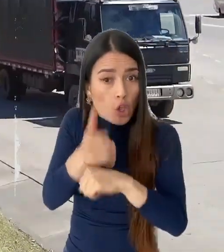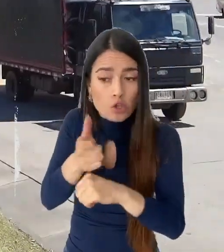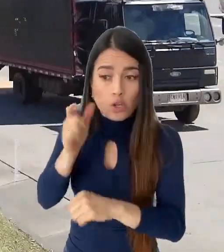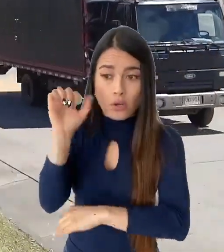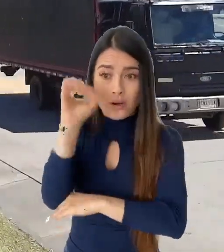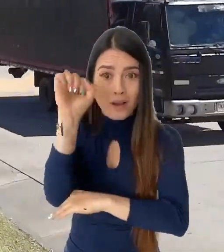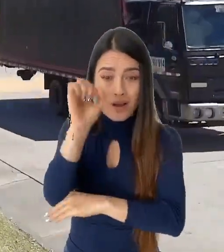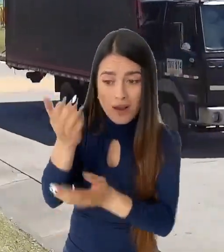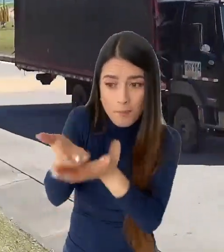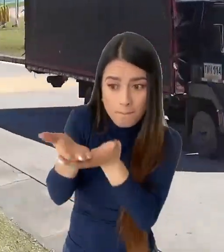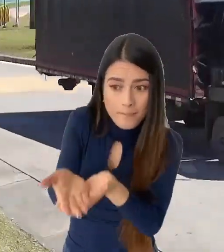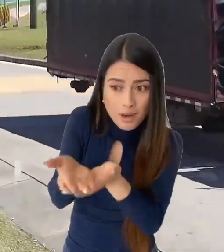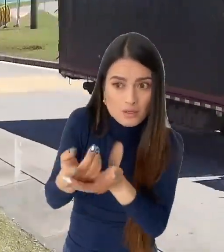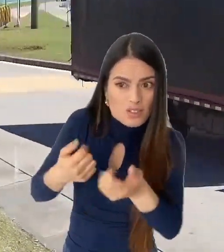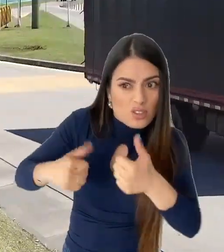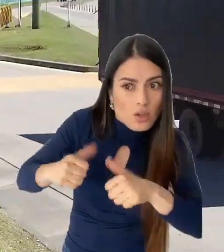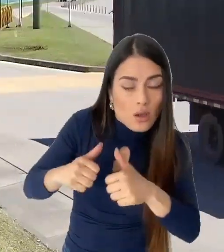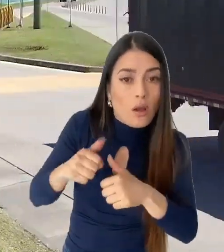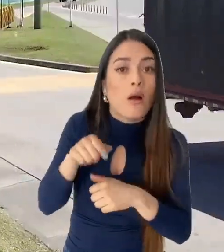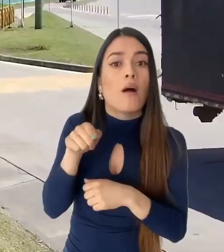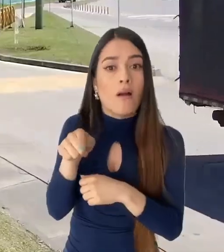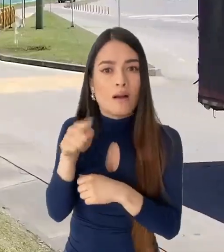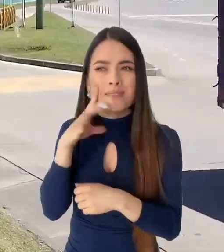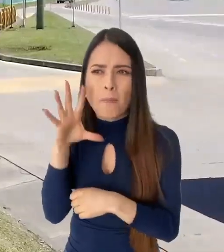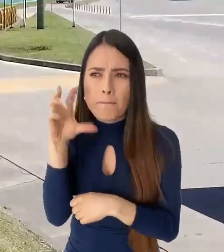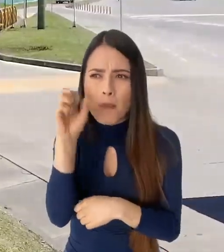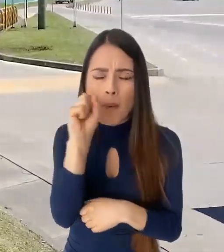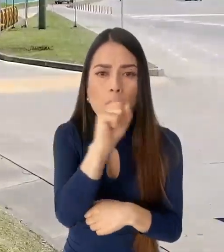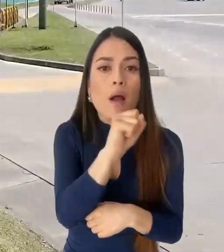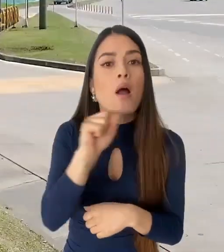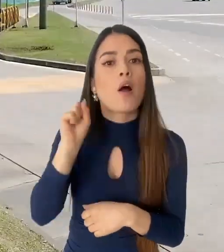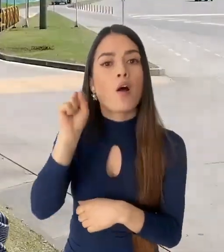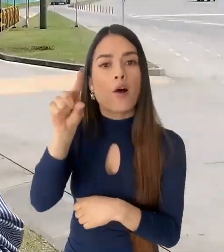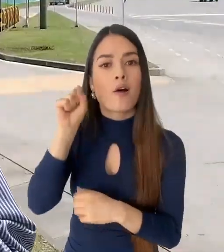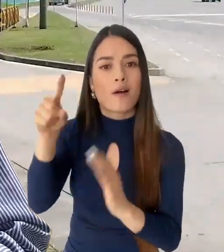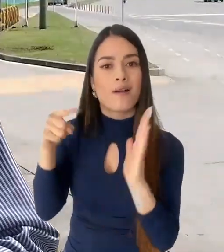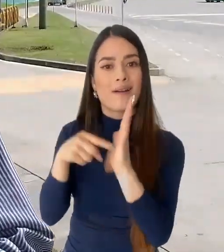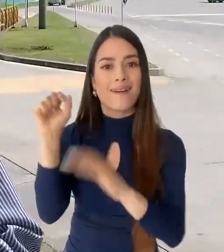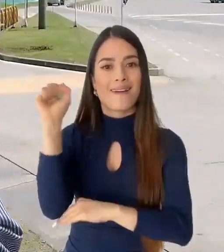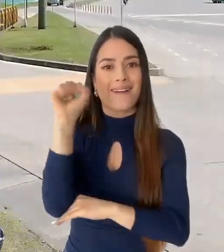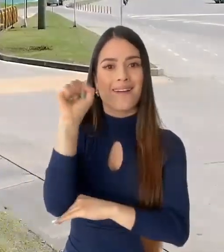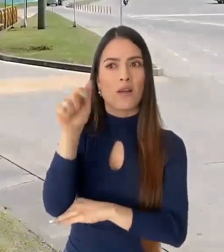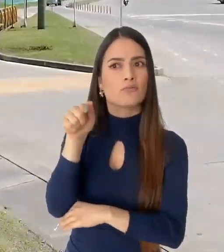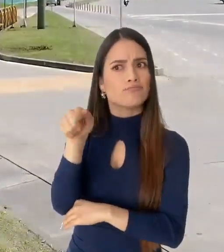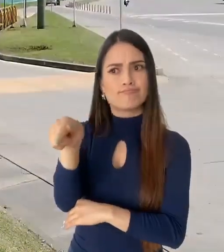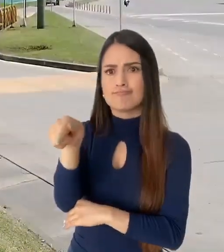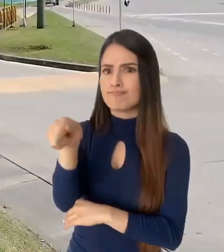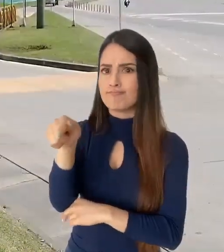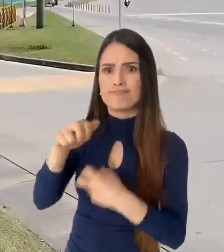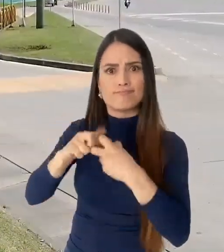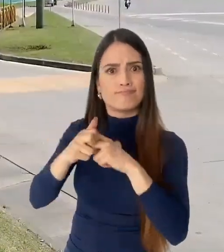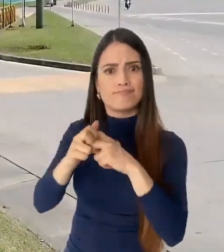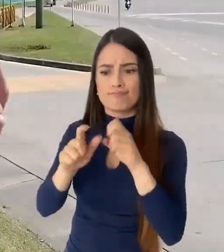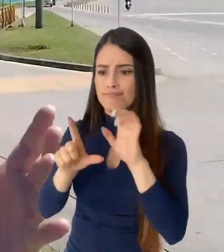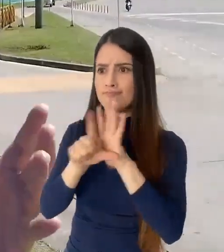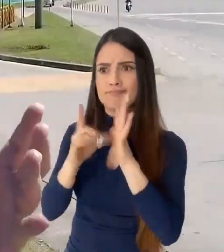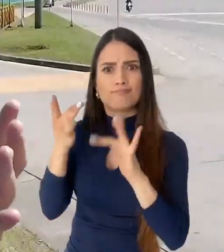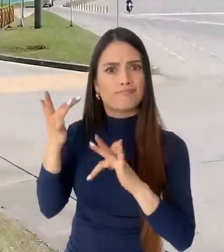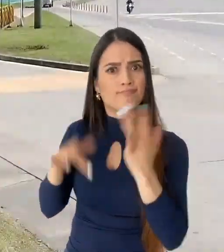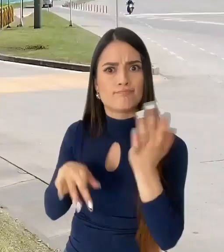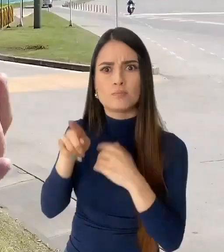de control al sobrepeso hemos identificado 11.000 vehículos que presentan algún tipo de